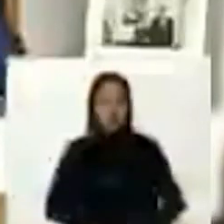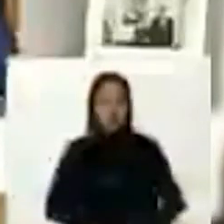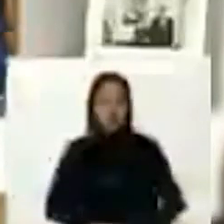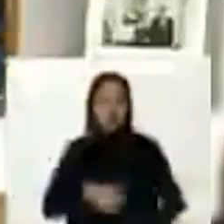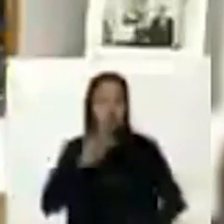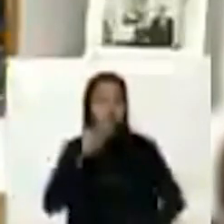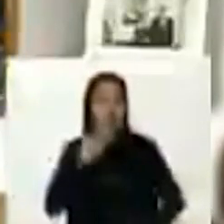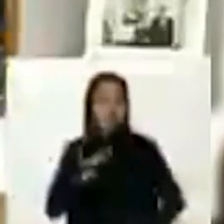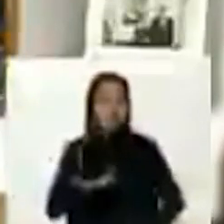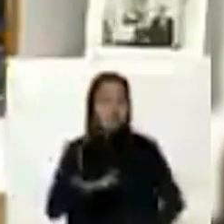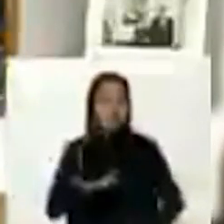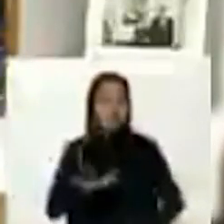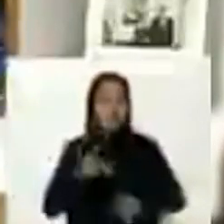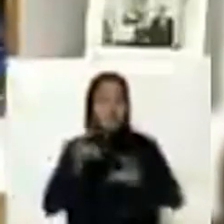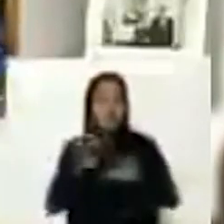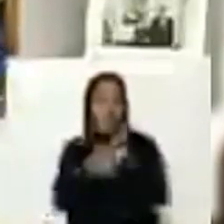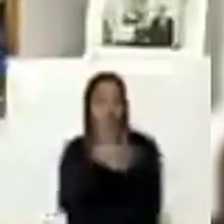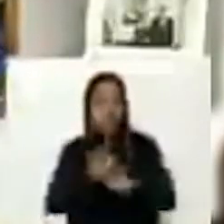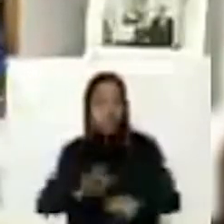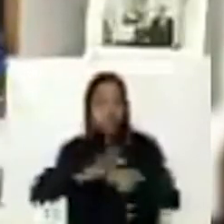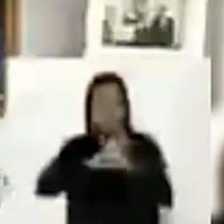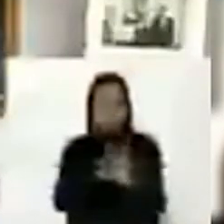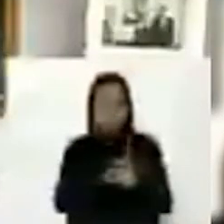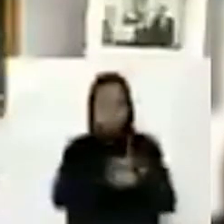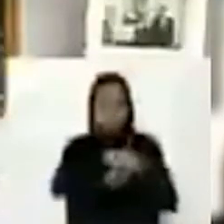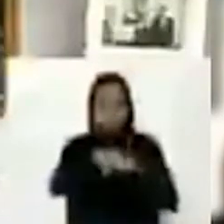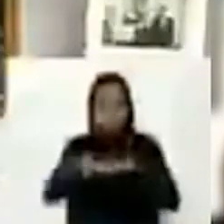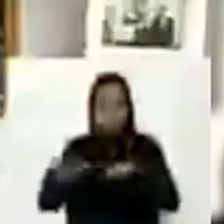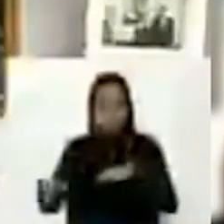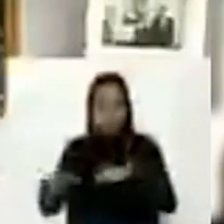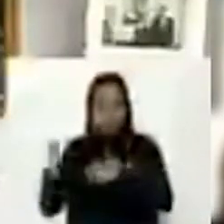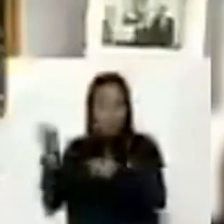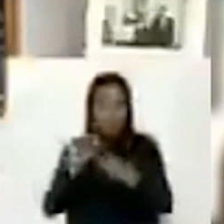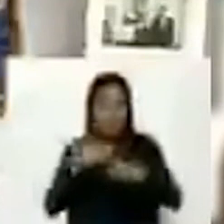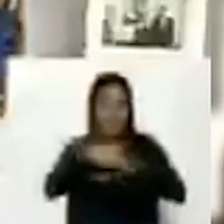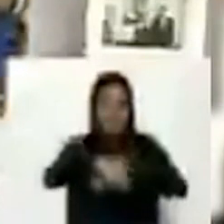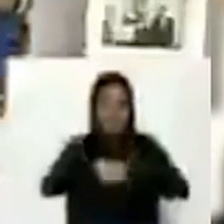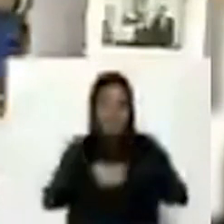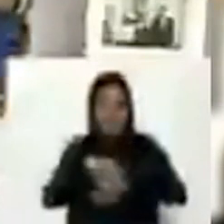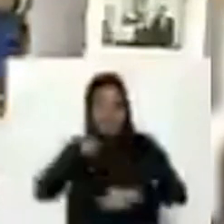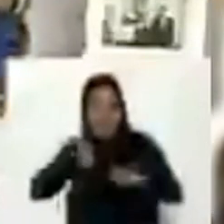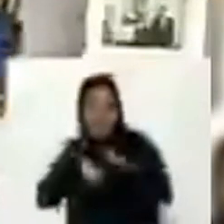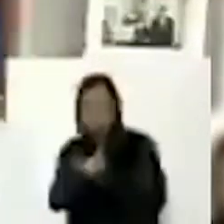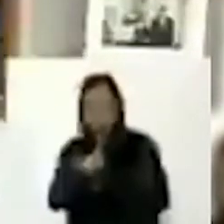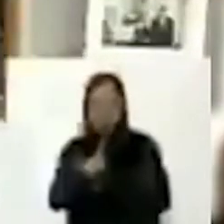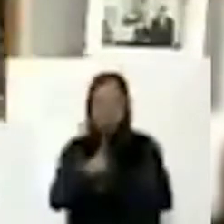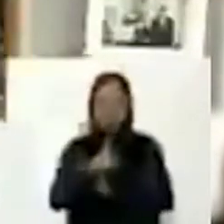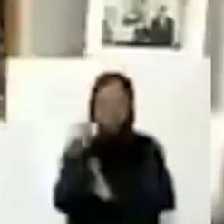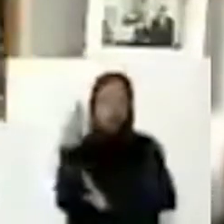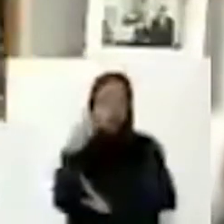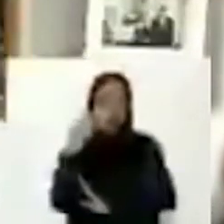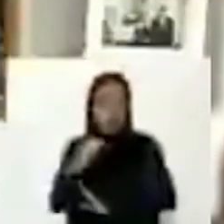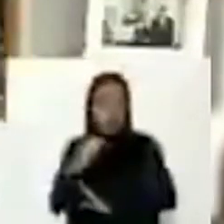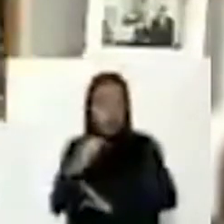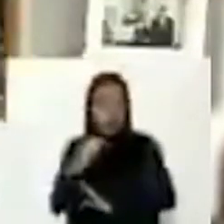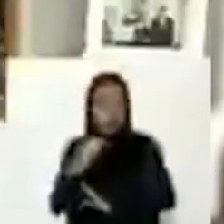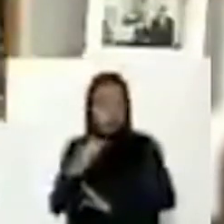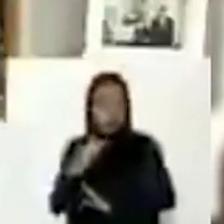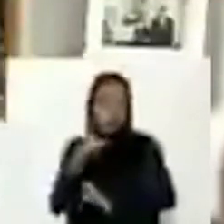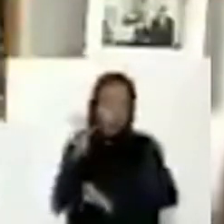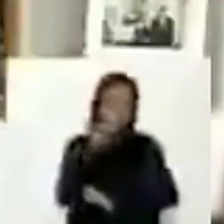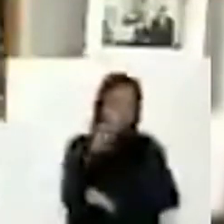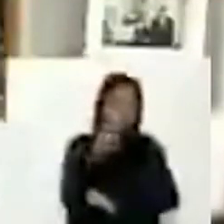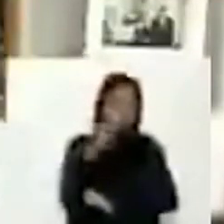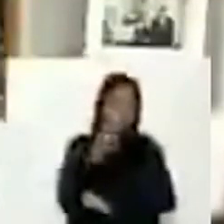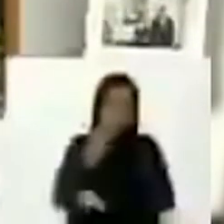variante británica desde Colombia por el Apure ha sido detectada ya. Están